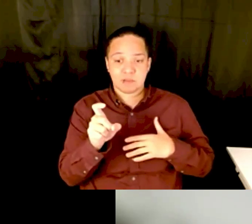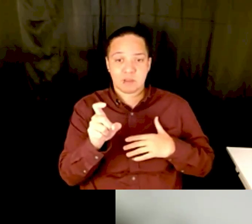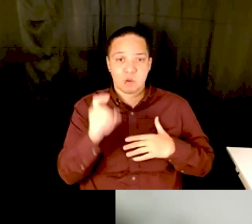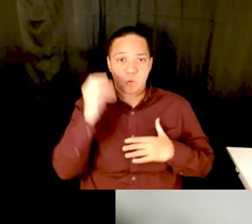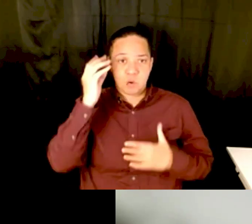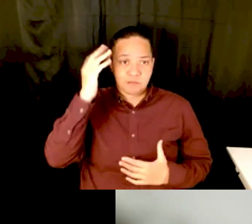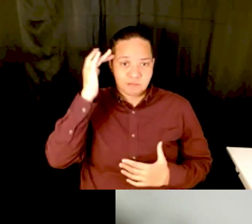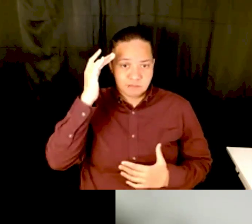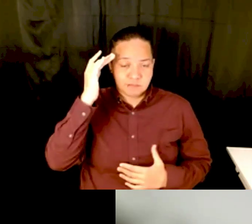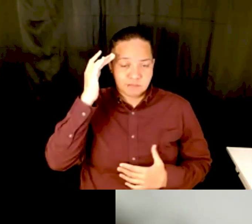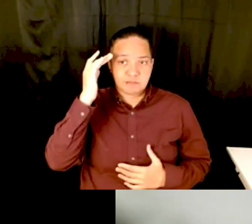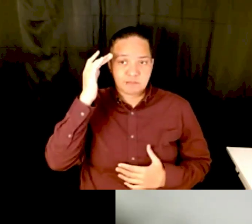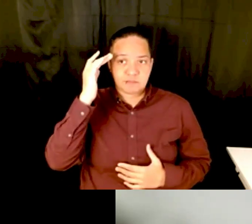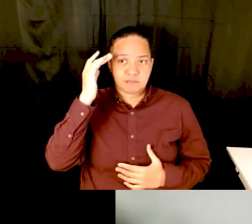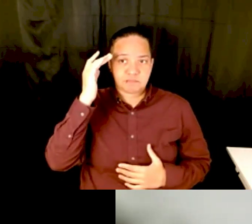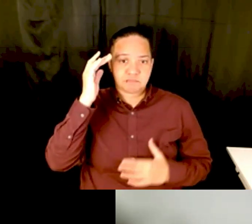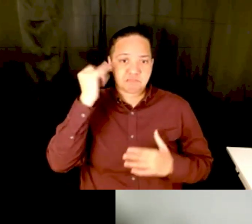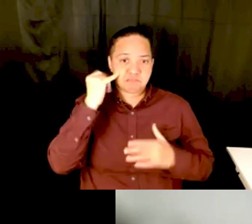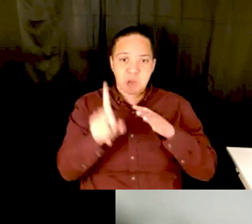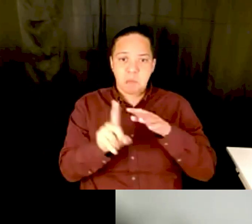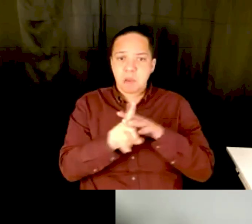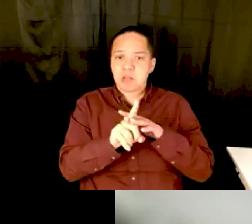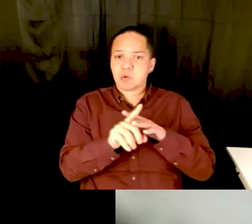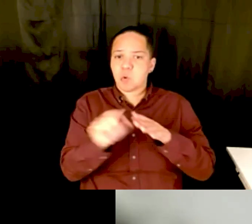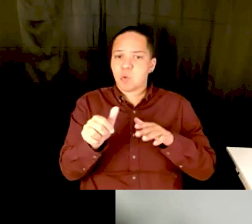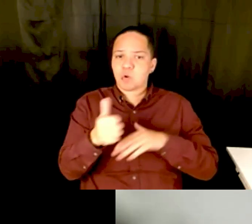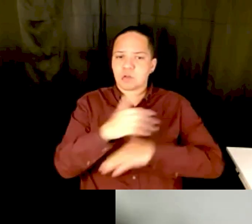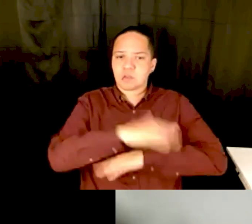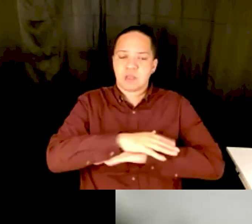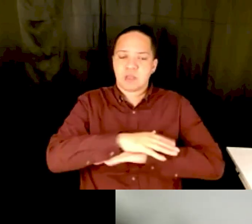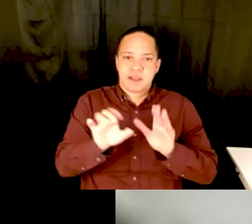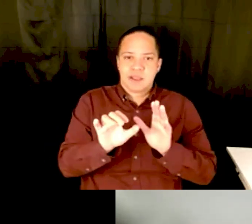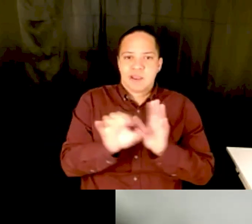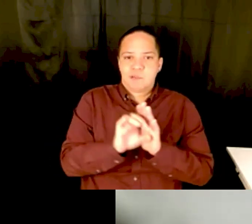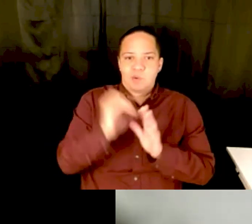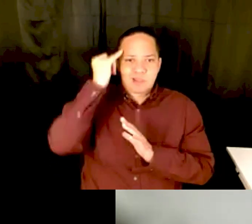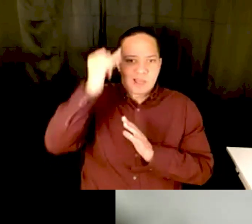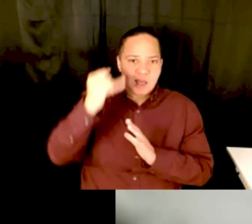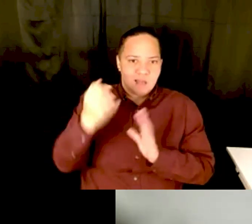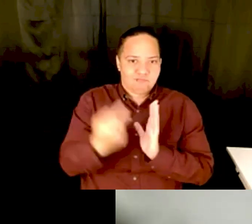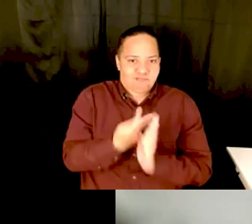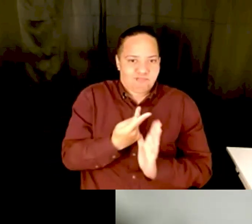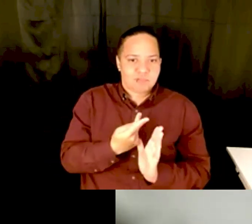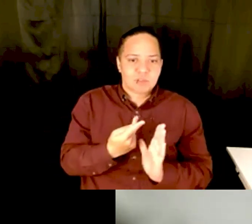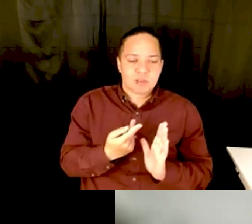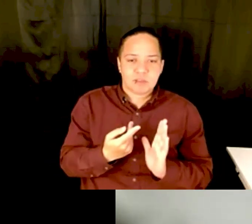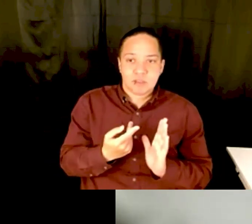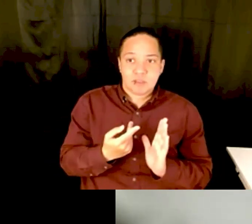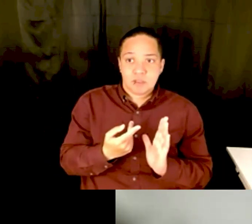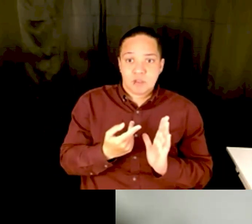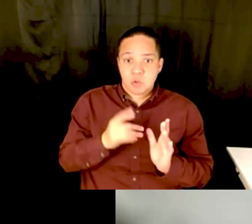autismo, si aparecen otras conductas, por ejemplo, ideas suicidas, etcétera, sea relacionada solo